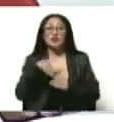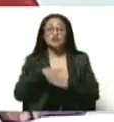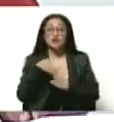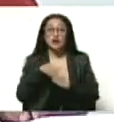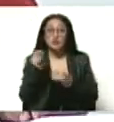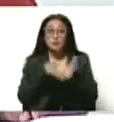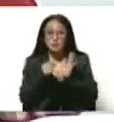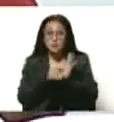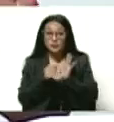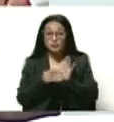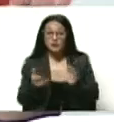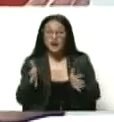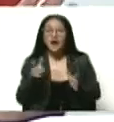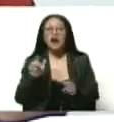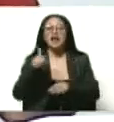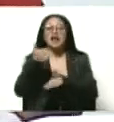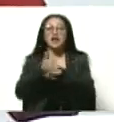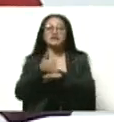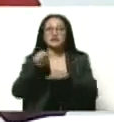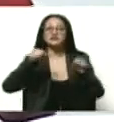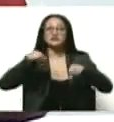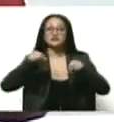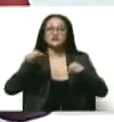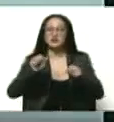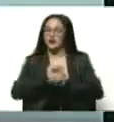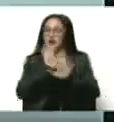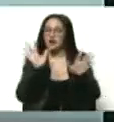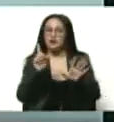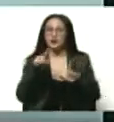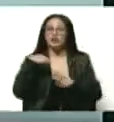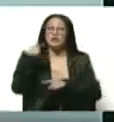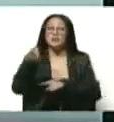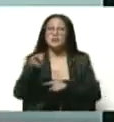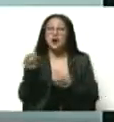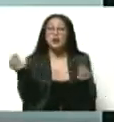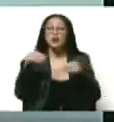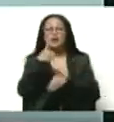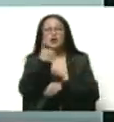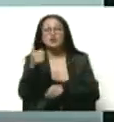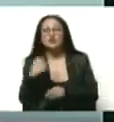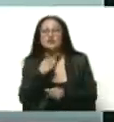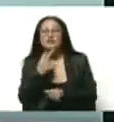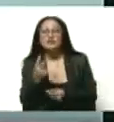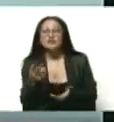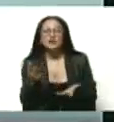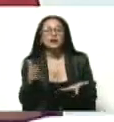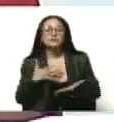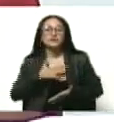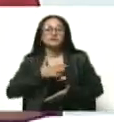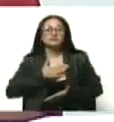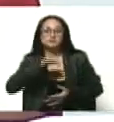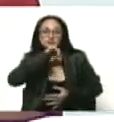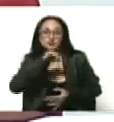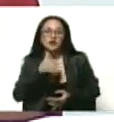el de jefe de VC, eso sí está claro. El resto de acuerdo a la vocación que tenga cada uno de los que están allí.